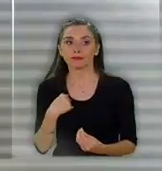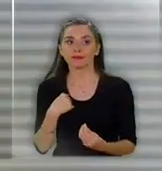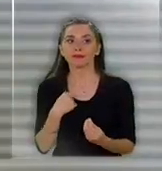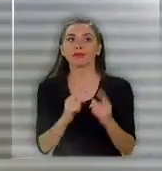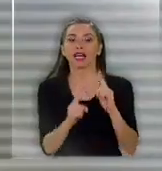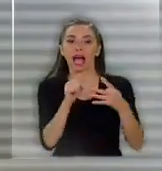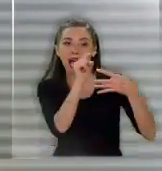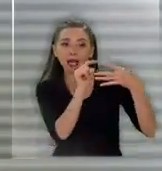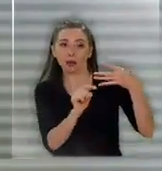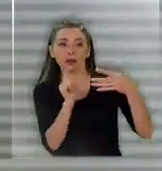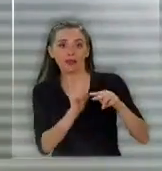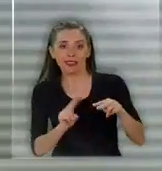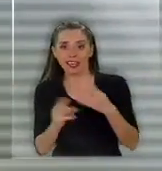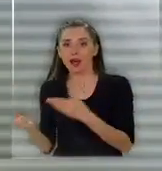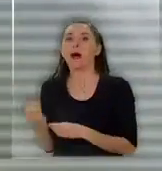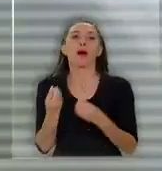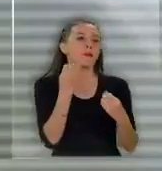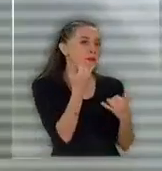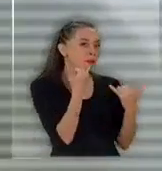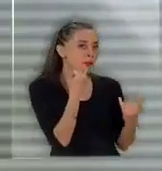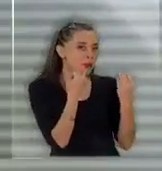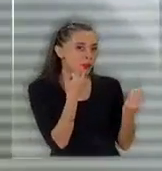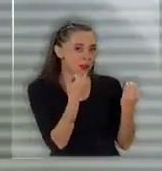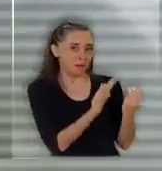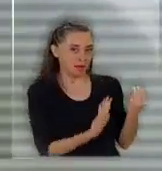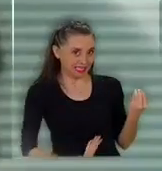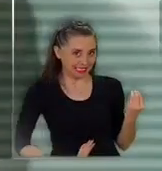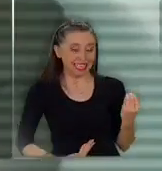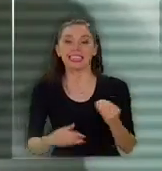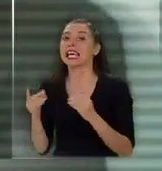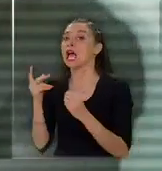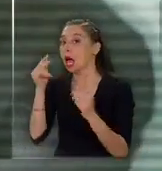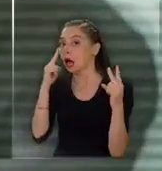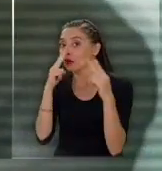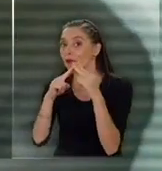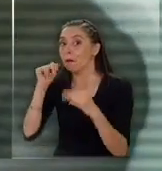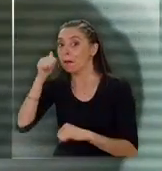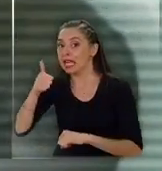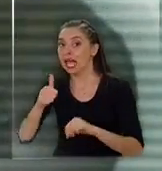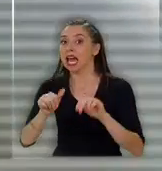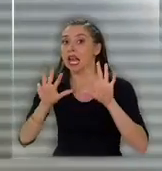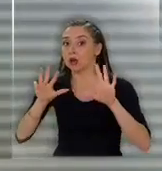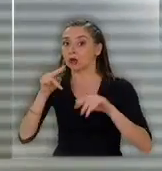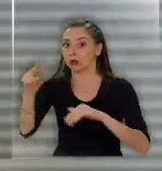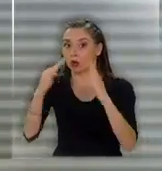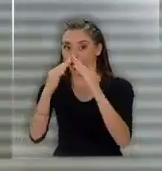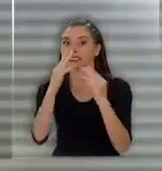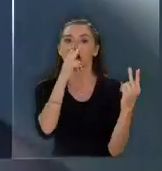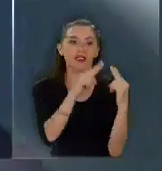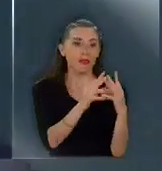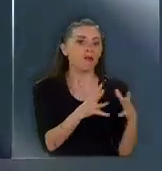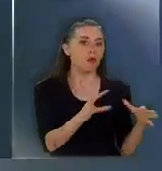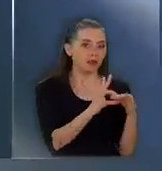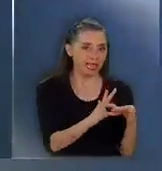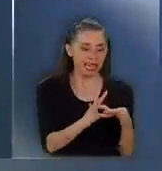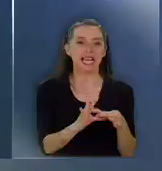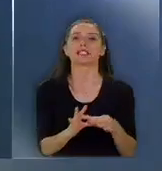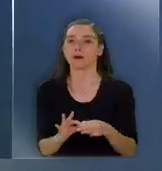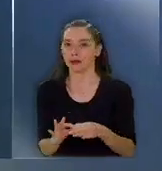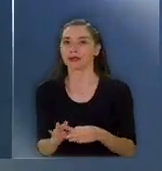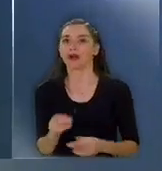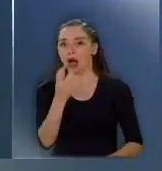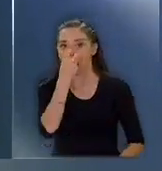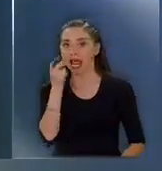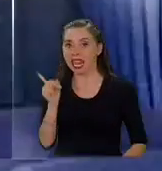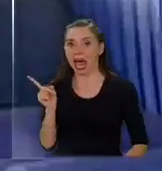tareas que tengo por aquí. Muchas gracias, muy bien, presidente. Muchas gracias. Entonces, te veo mañana a las 9 en tu casa. Nos vemos ahí, muchas gracias. Muy bien. Lagos